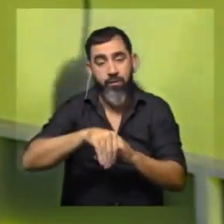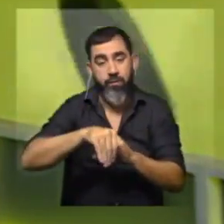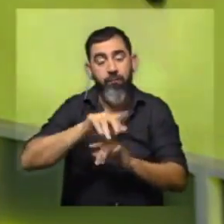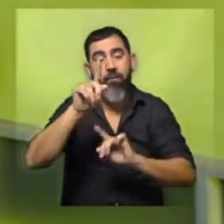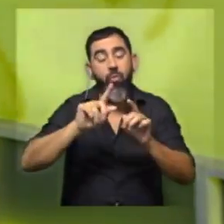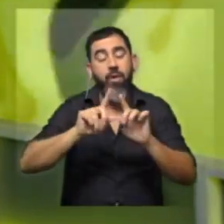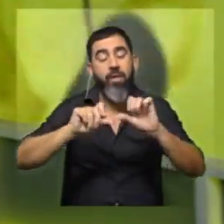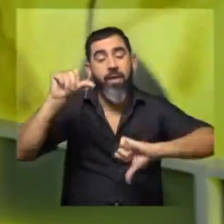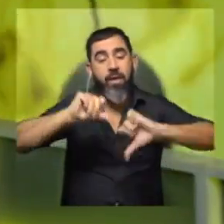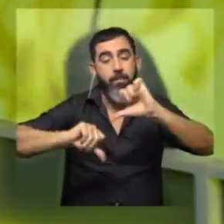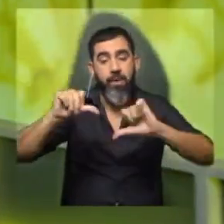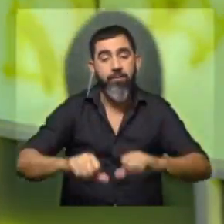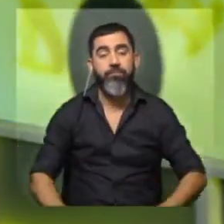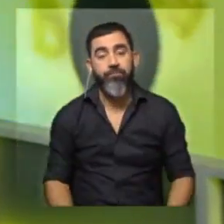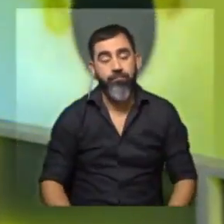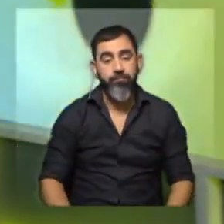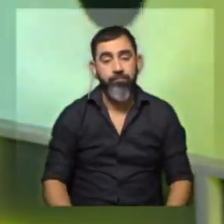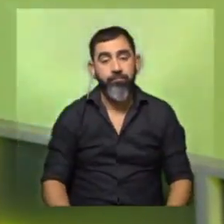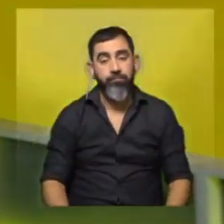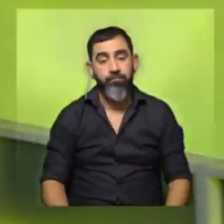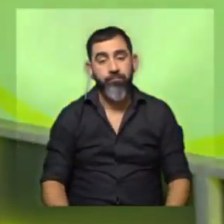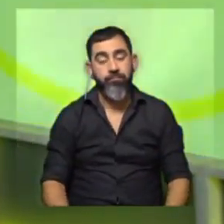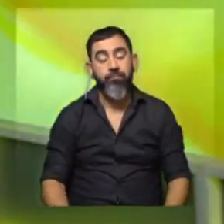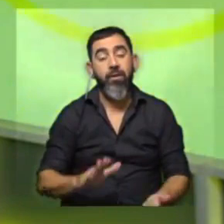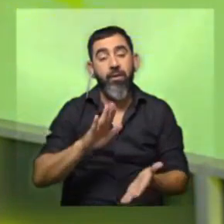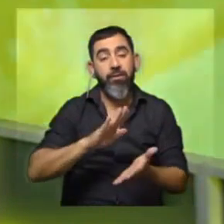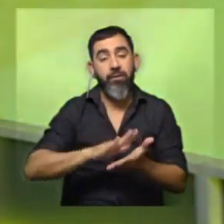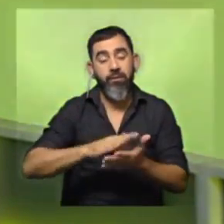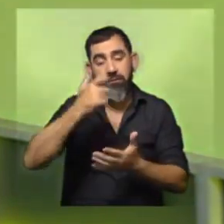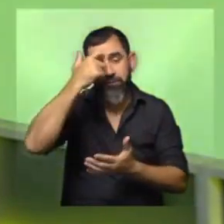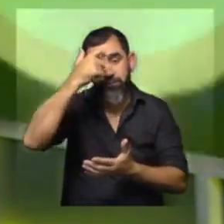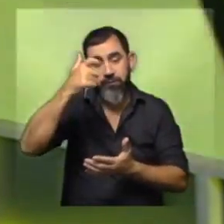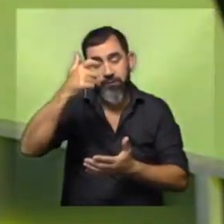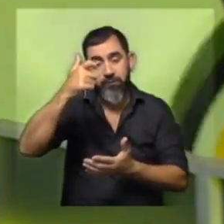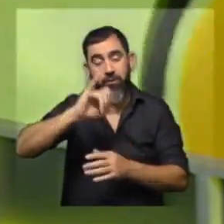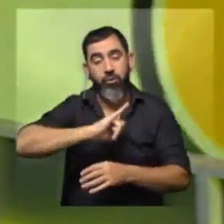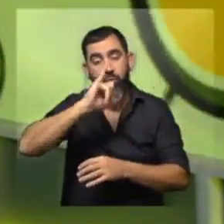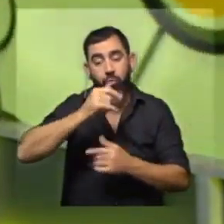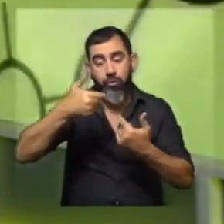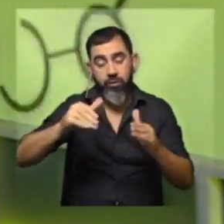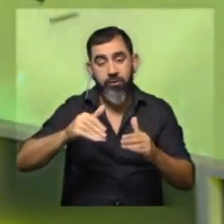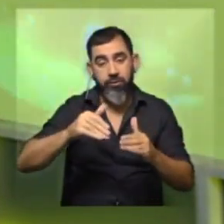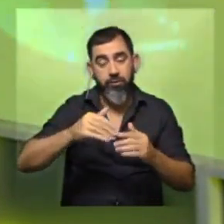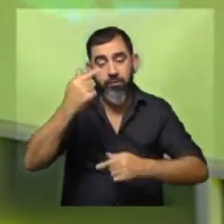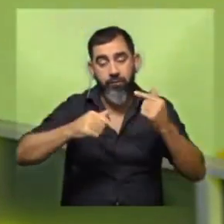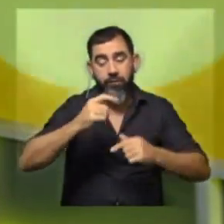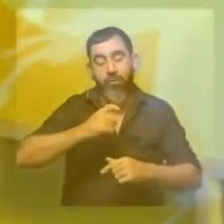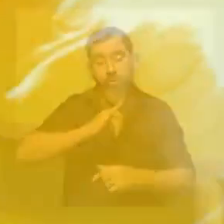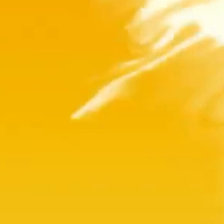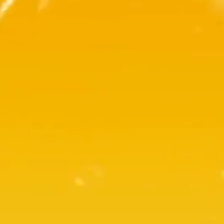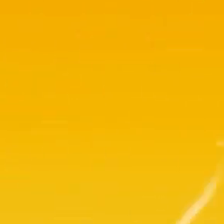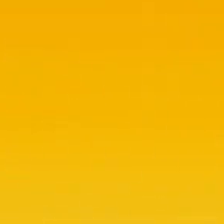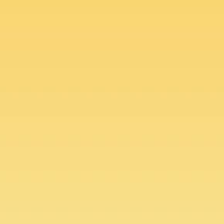en Facultad de Química. Y como siempre, ciencia en noticias, con lo que arrancamos nuestro programa con el Salpicón.